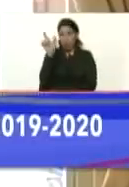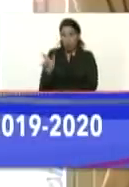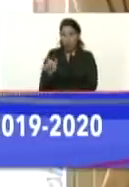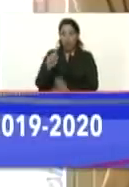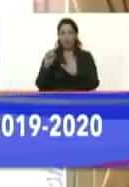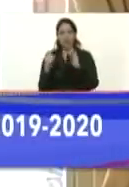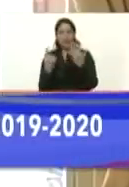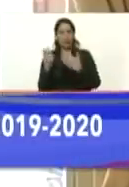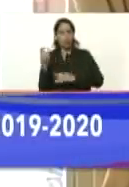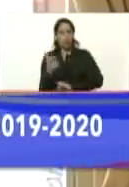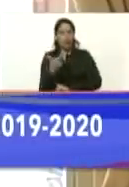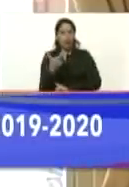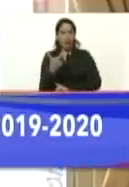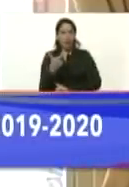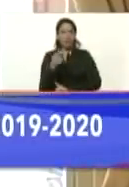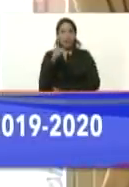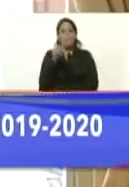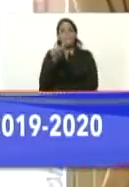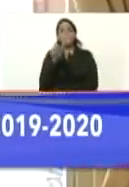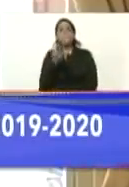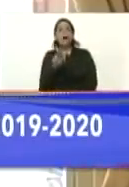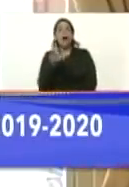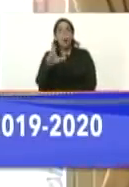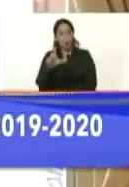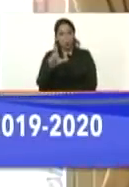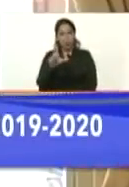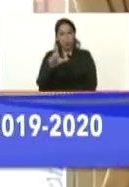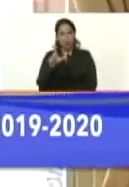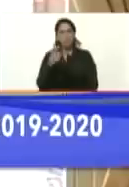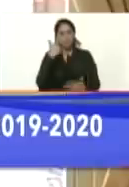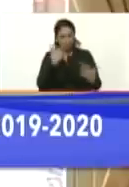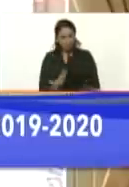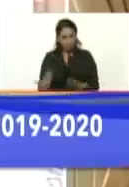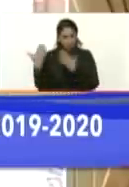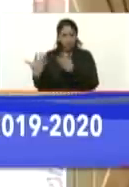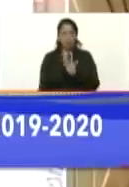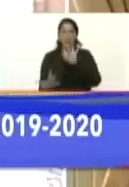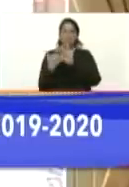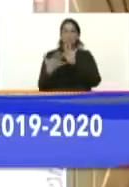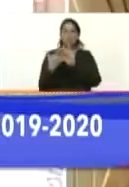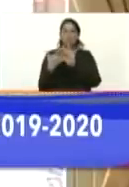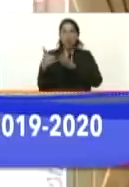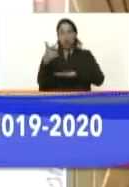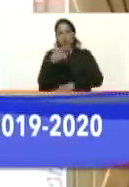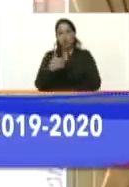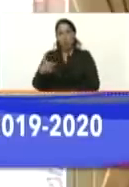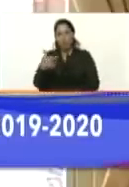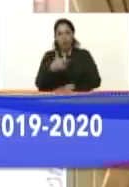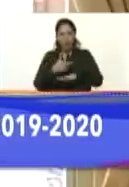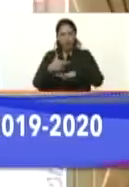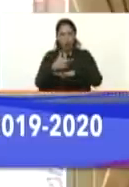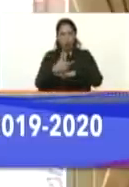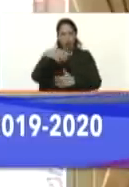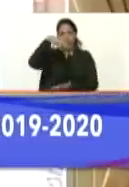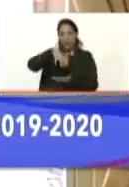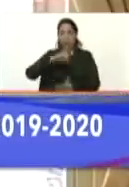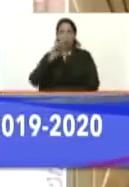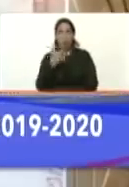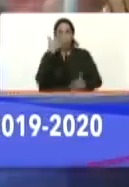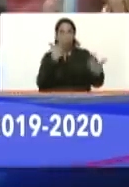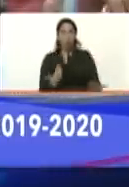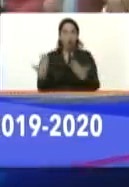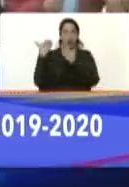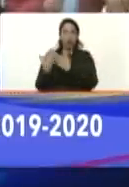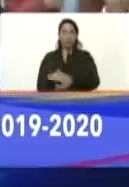sexto grado paul morillo adelante gobernador del estado guárico compañeros o sea que